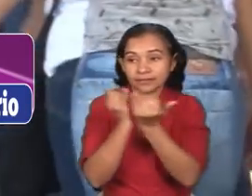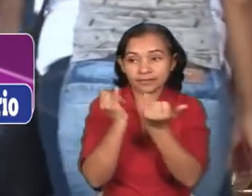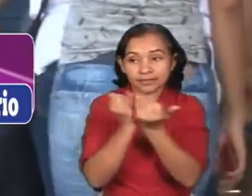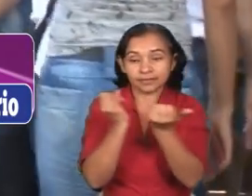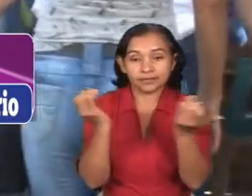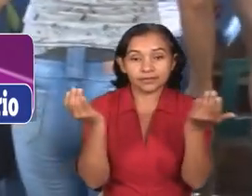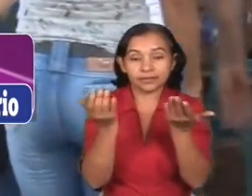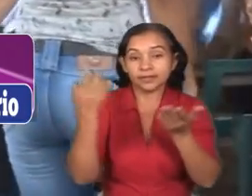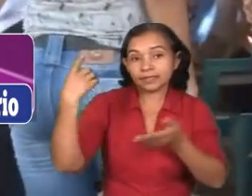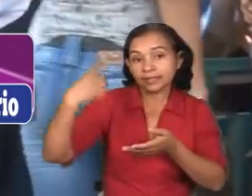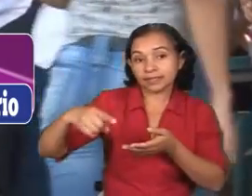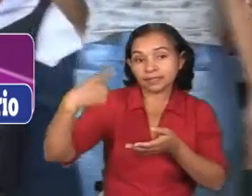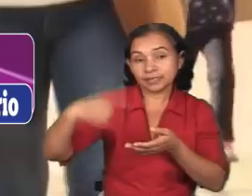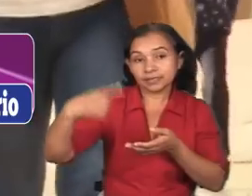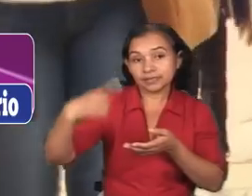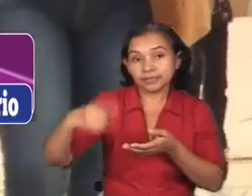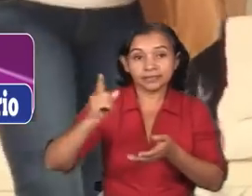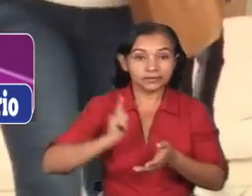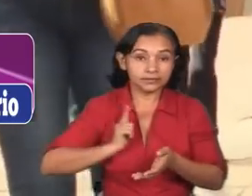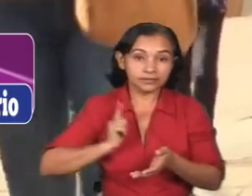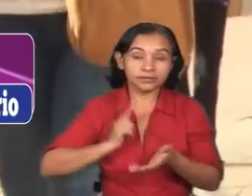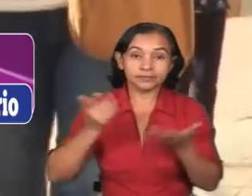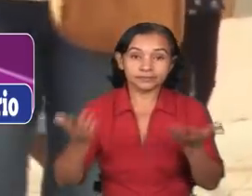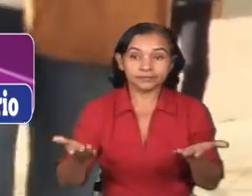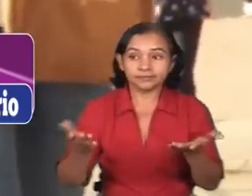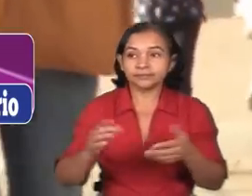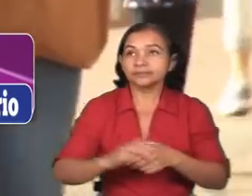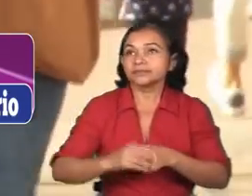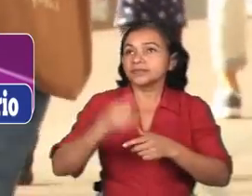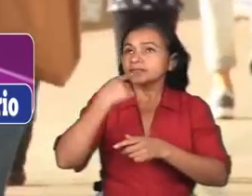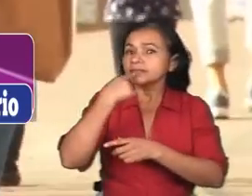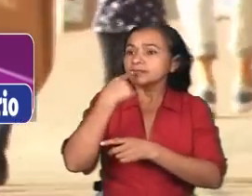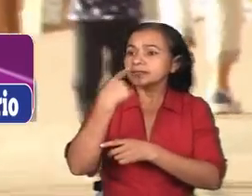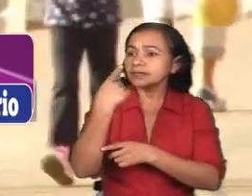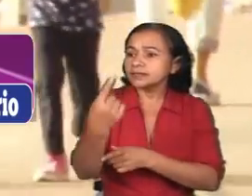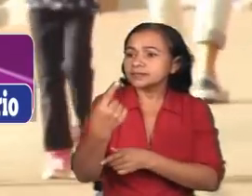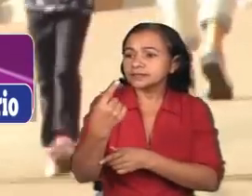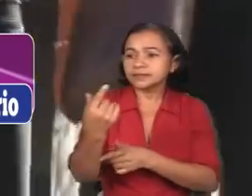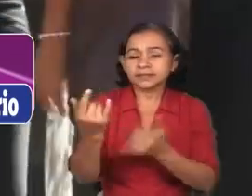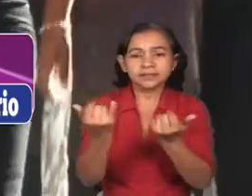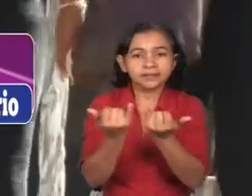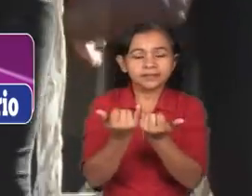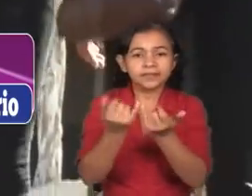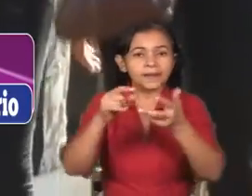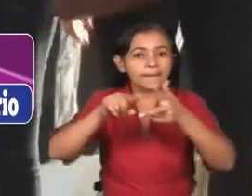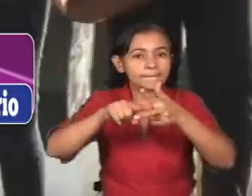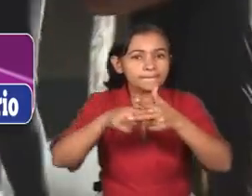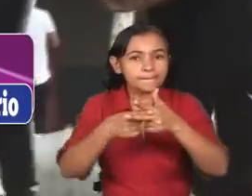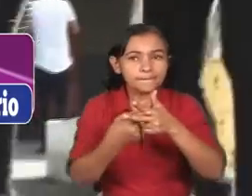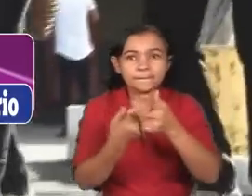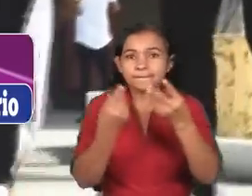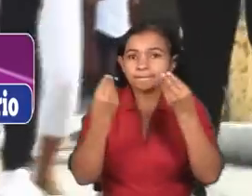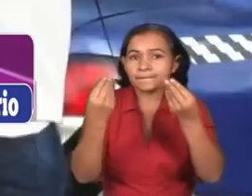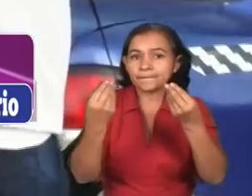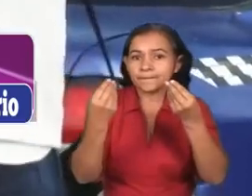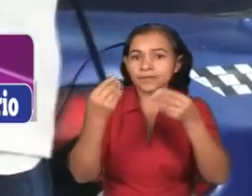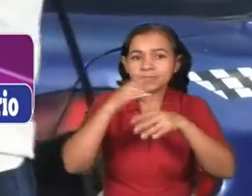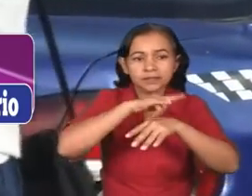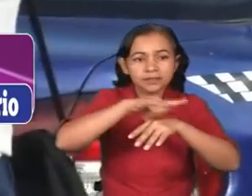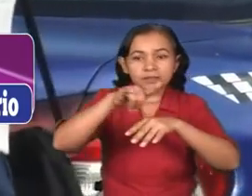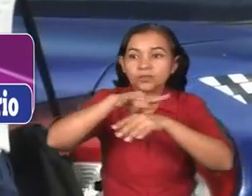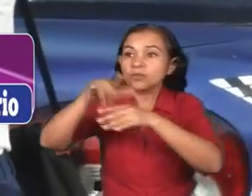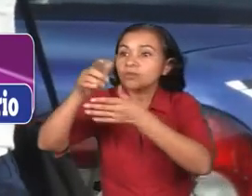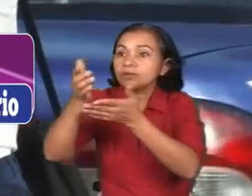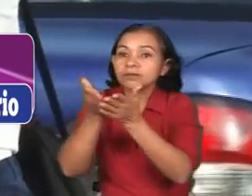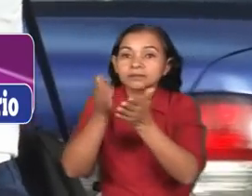en la restitución de este derecho. Y qué decirte, entonces ahí inicia una serie de búsqueda de financiamiento